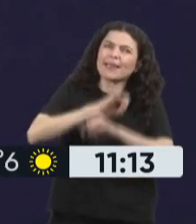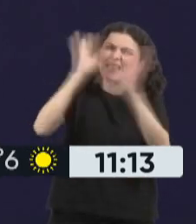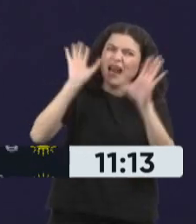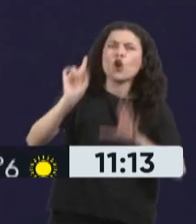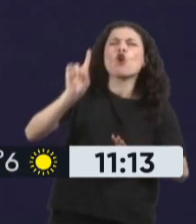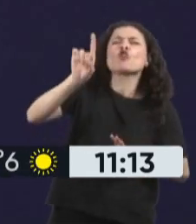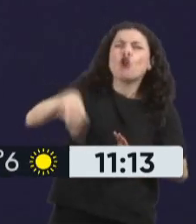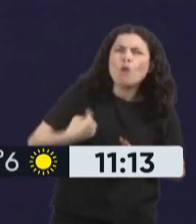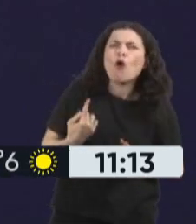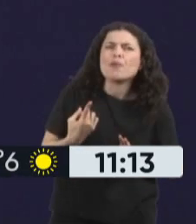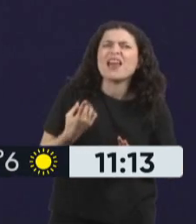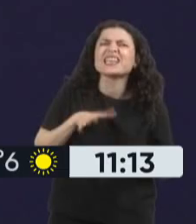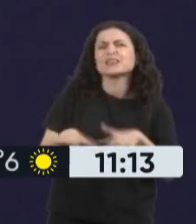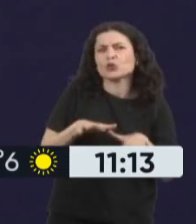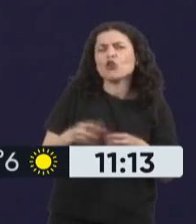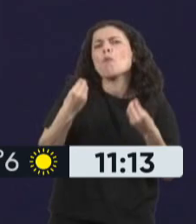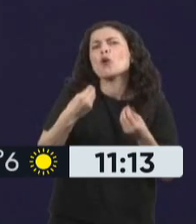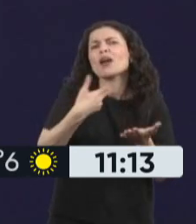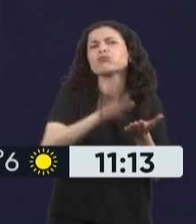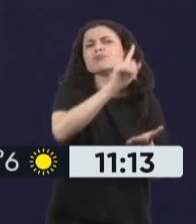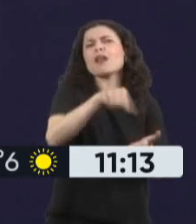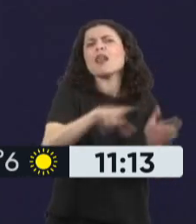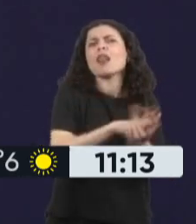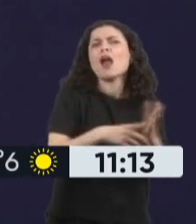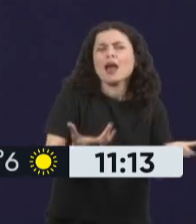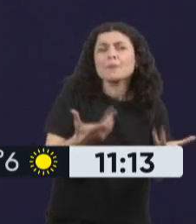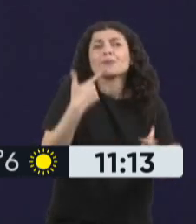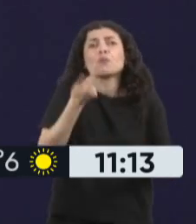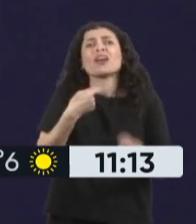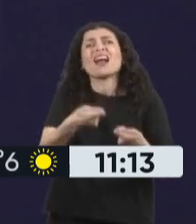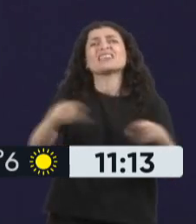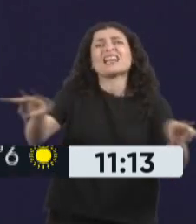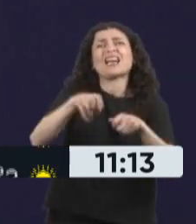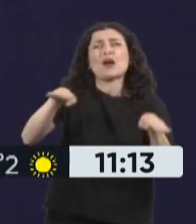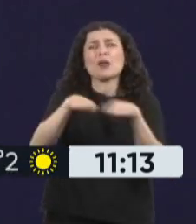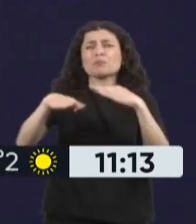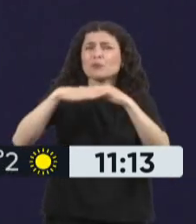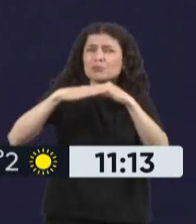Que es la rotura el intento de romper el equilibrio fiscal.